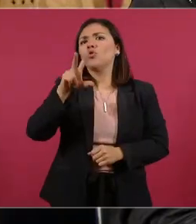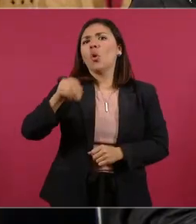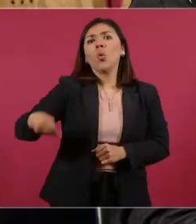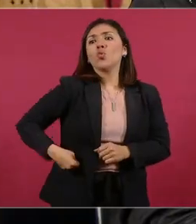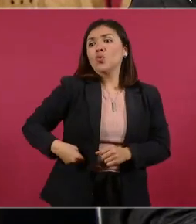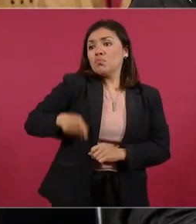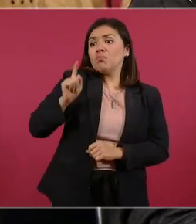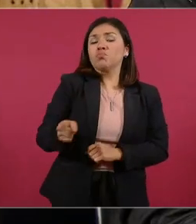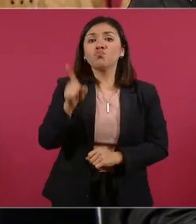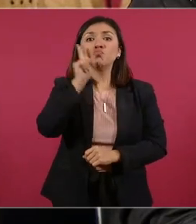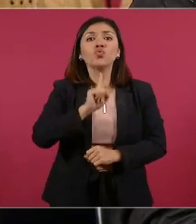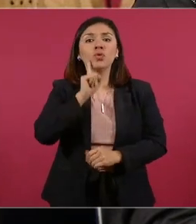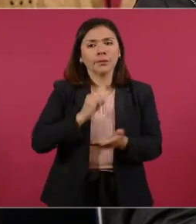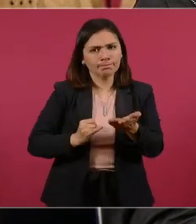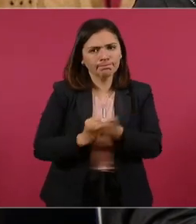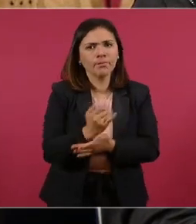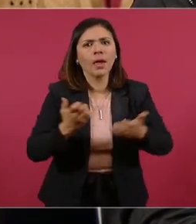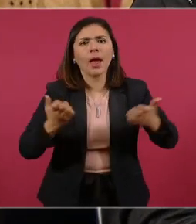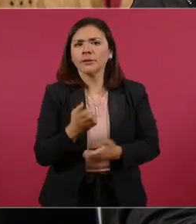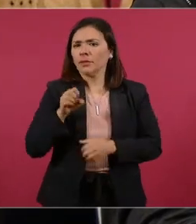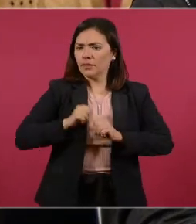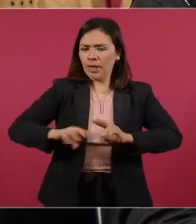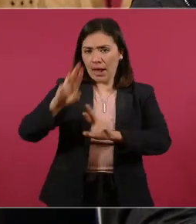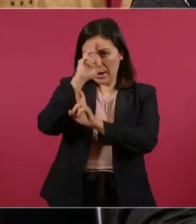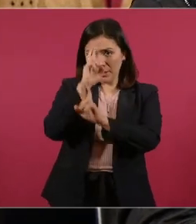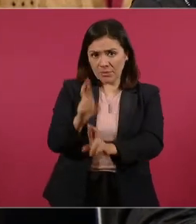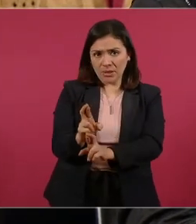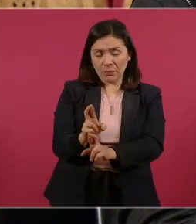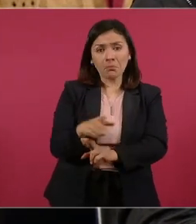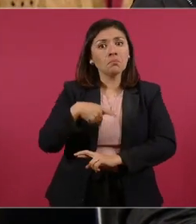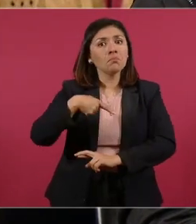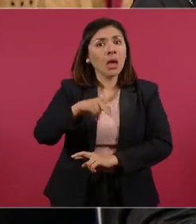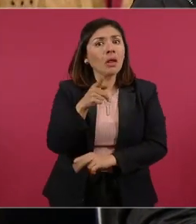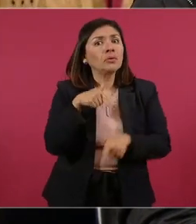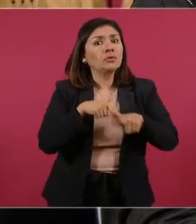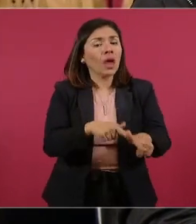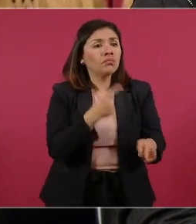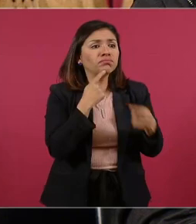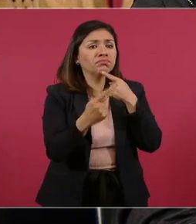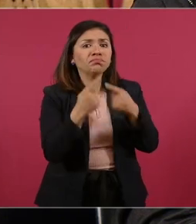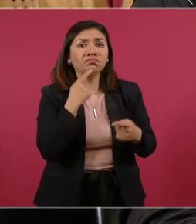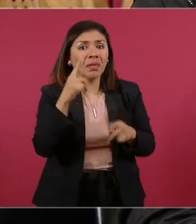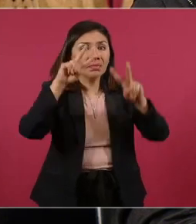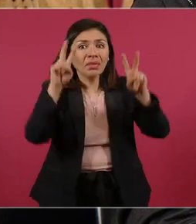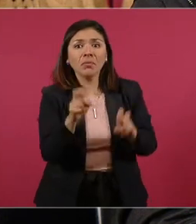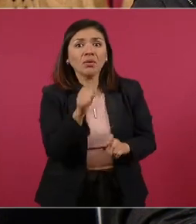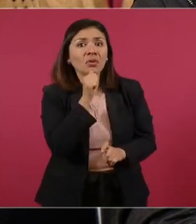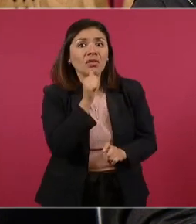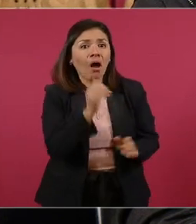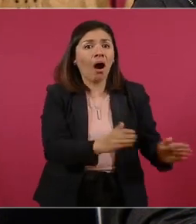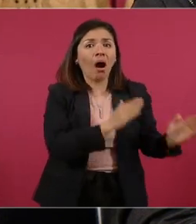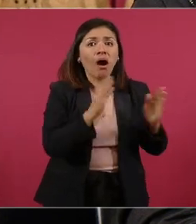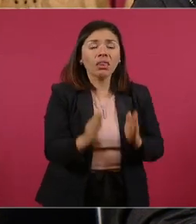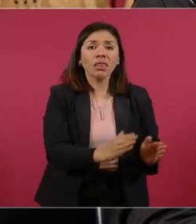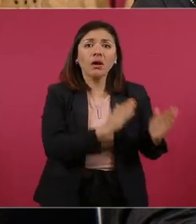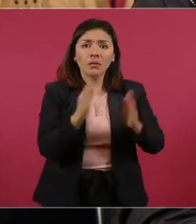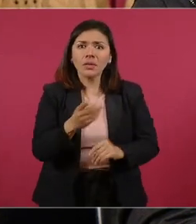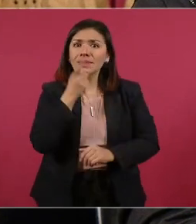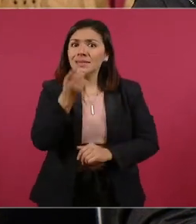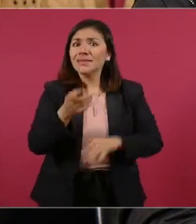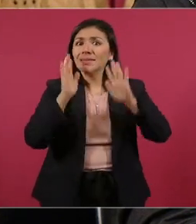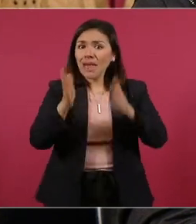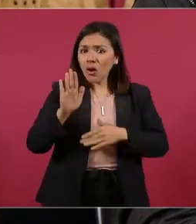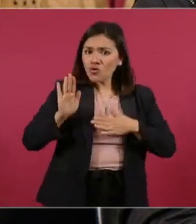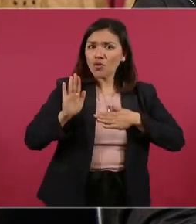las mujeres que toman dicha decisión. Pero esta discusión ha sido aplazada, aunque el compromiso fue